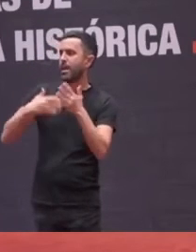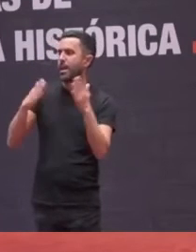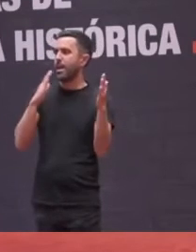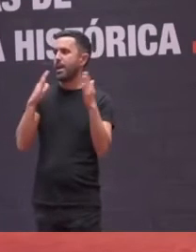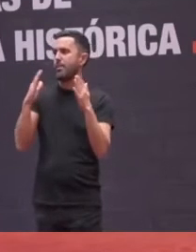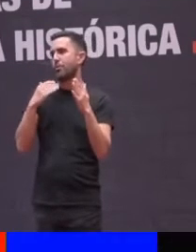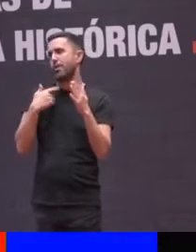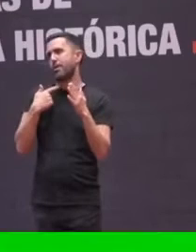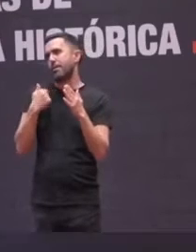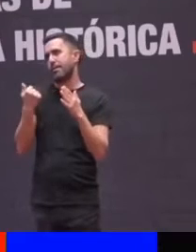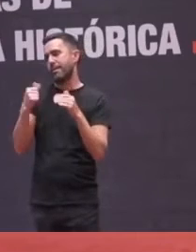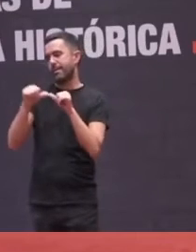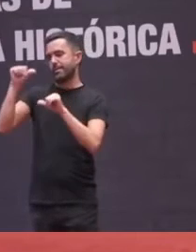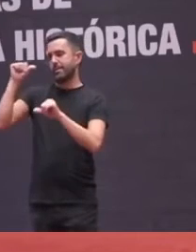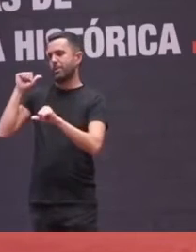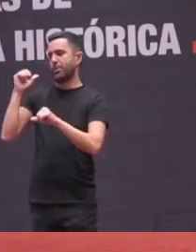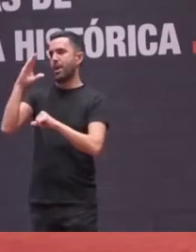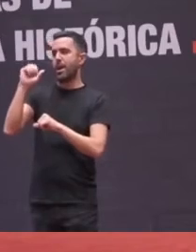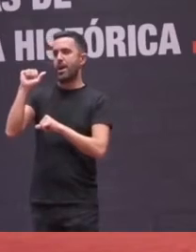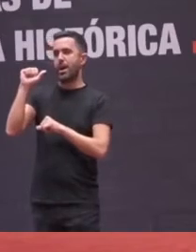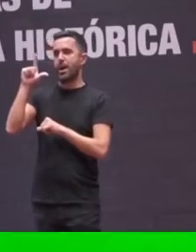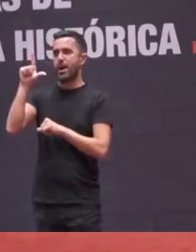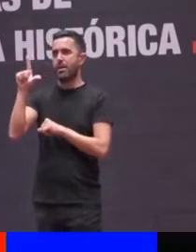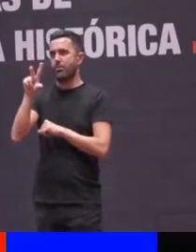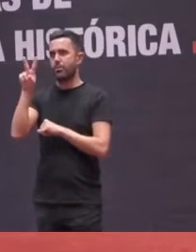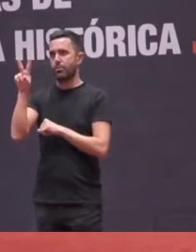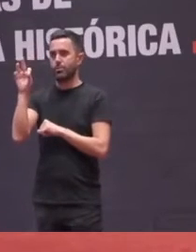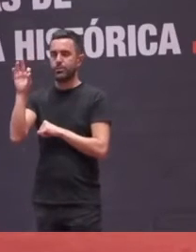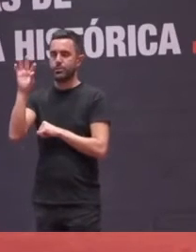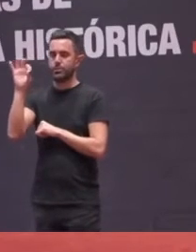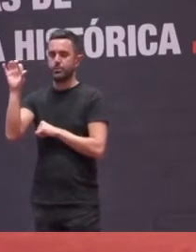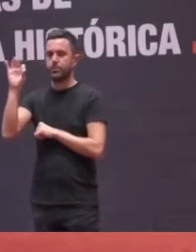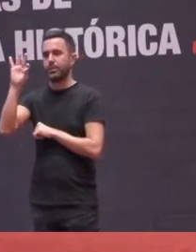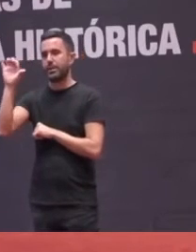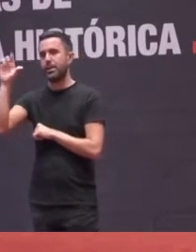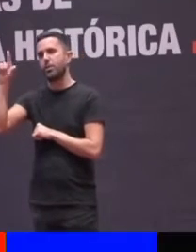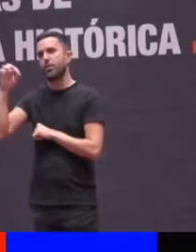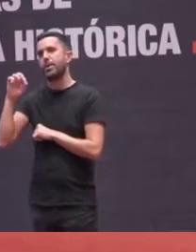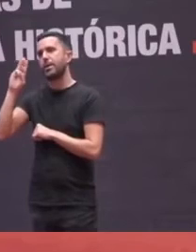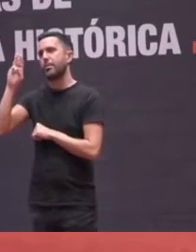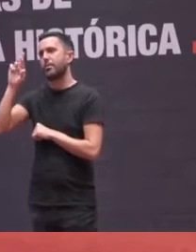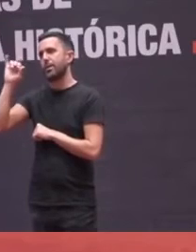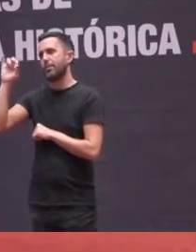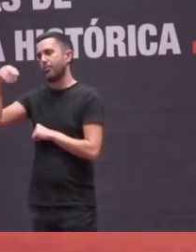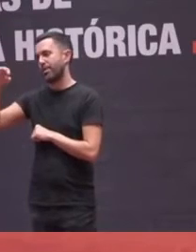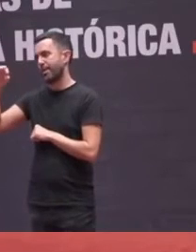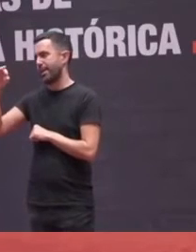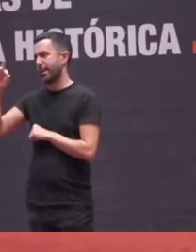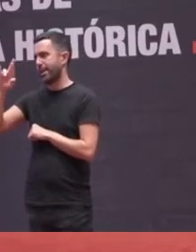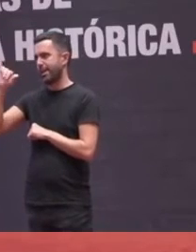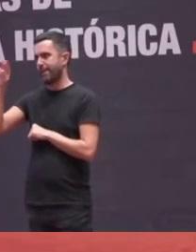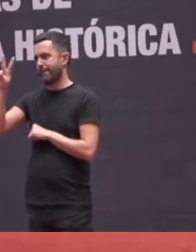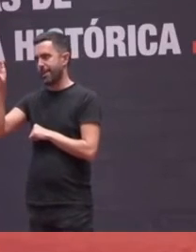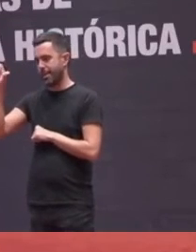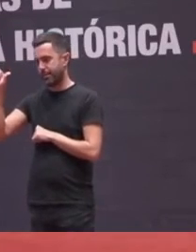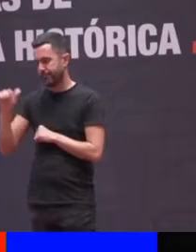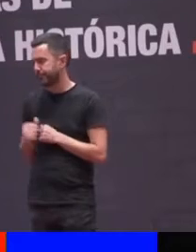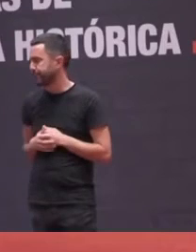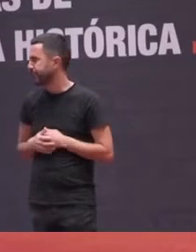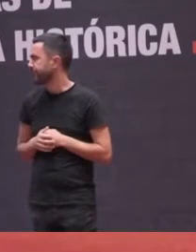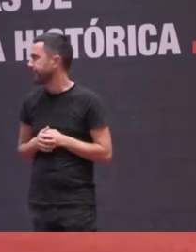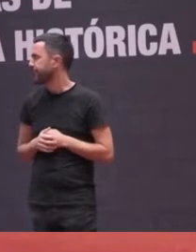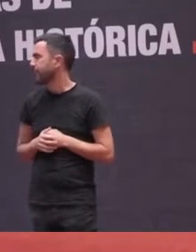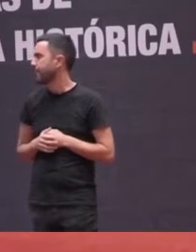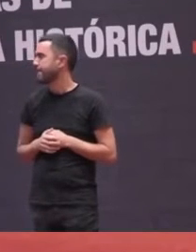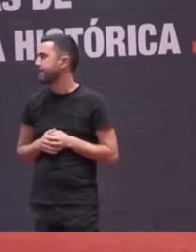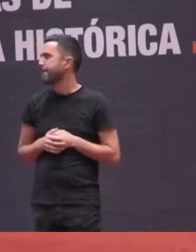dictador Primo de Rivera. Non hai, máis alá, repito, da democratización. Volvimos a que no mesmo erro, pasado o momento da transición. No